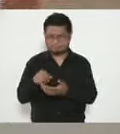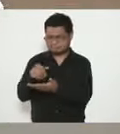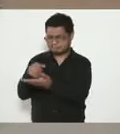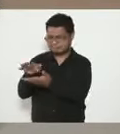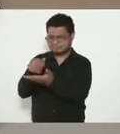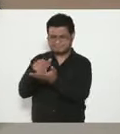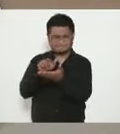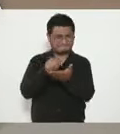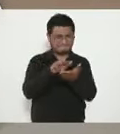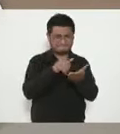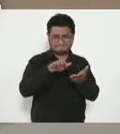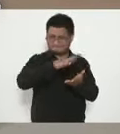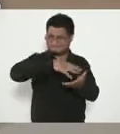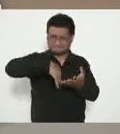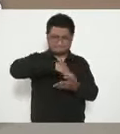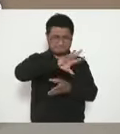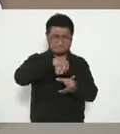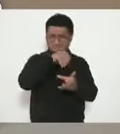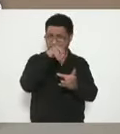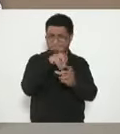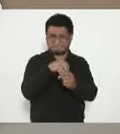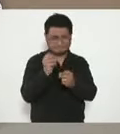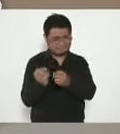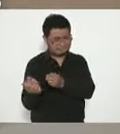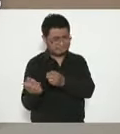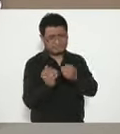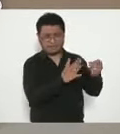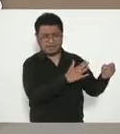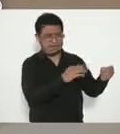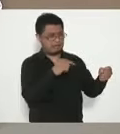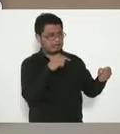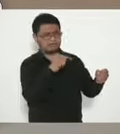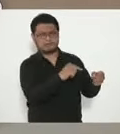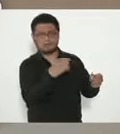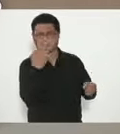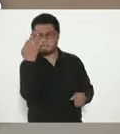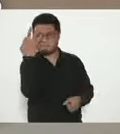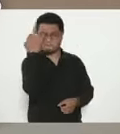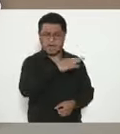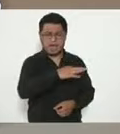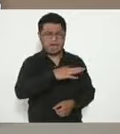por completo, por entero, el fraude electoral.